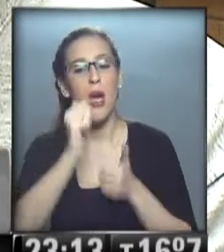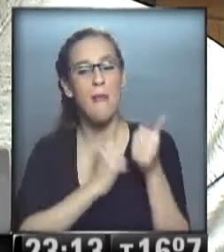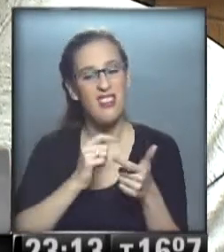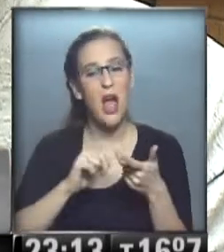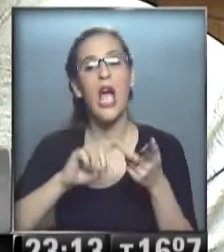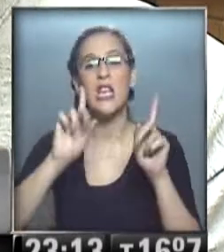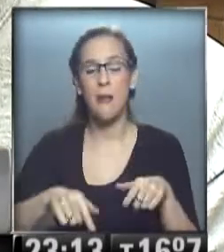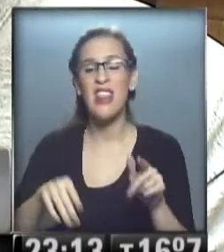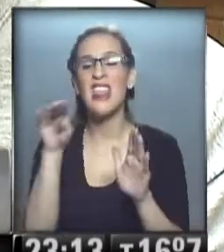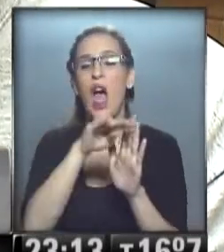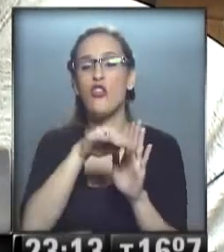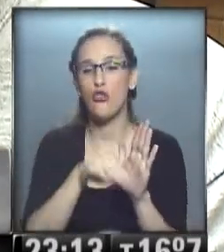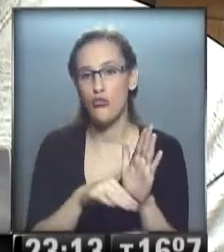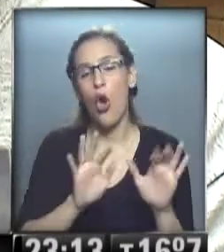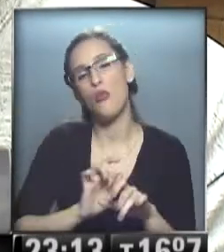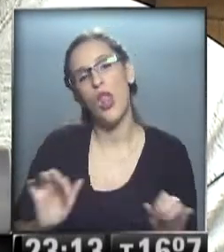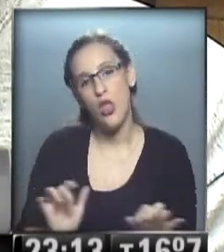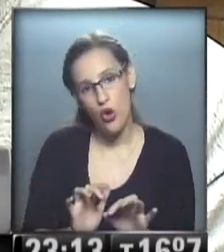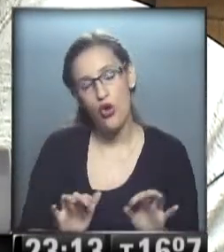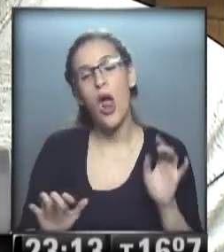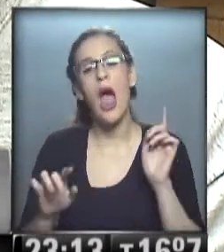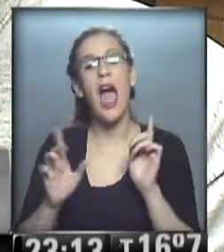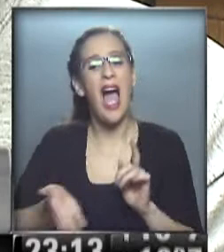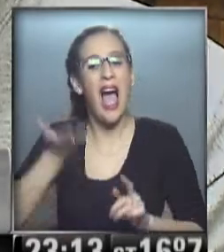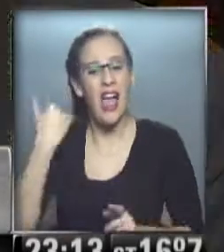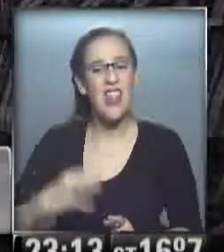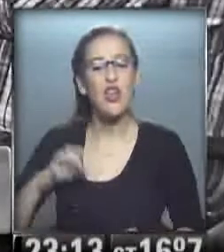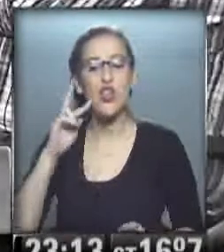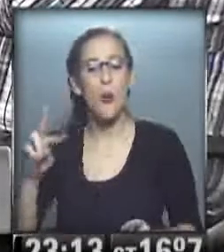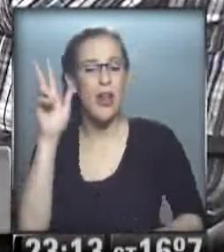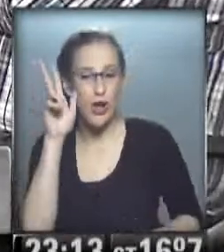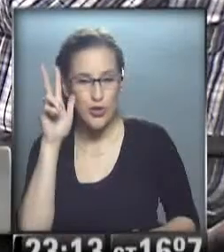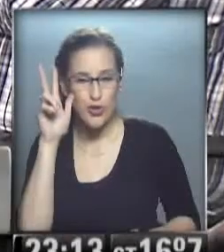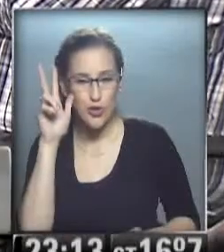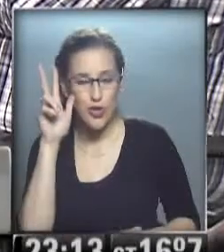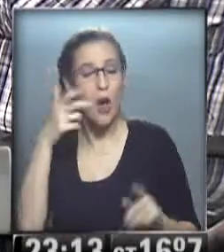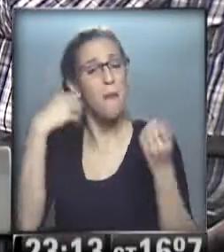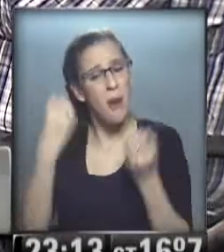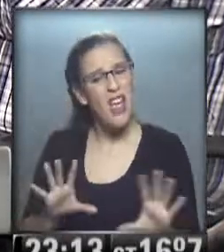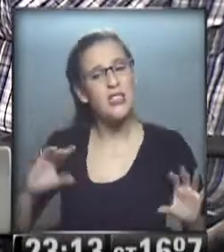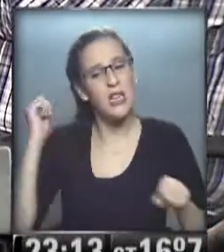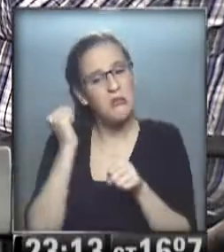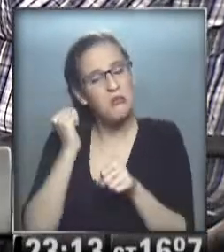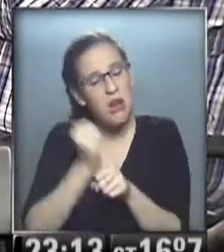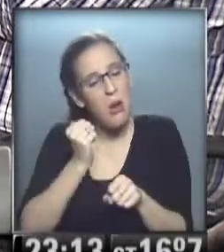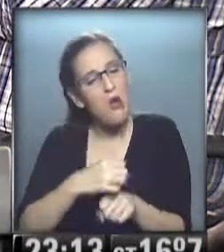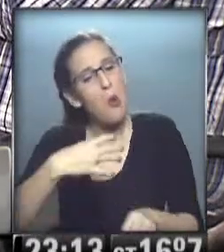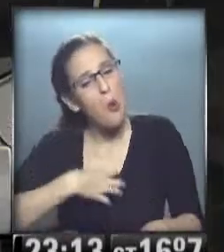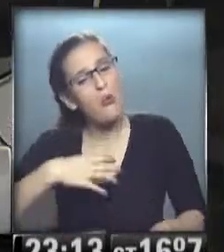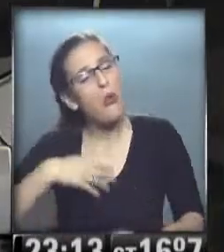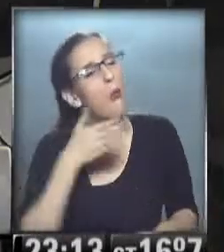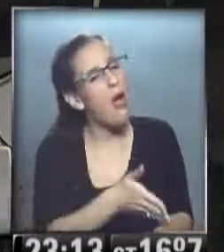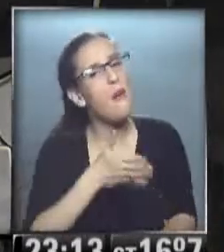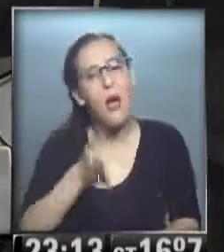Data Entry. Por el año 2008 empecé y después seguimos